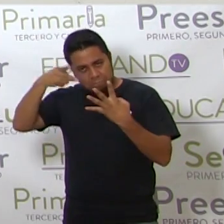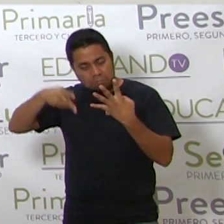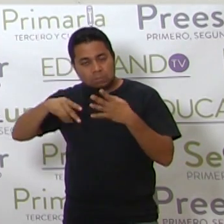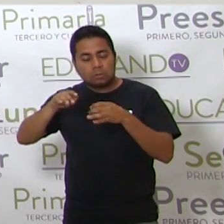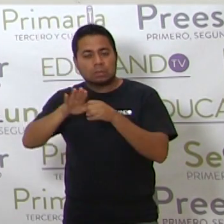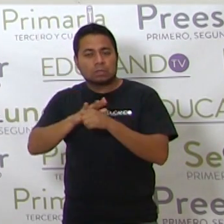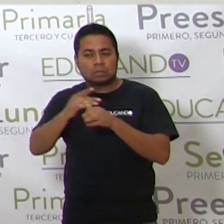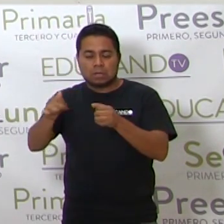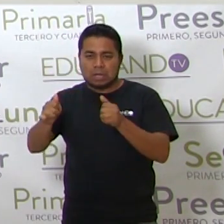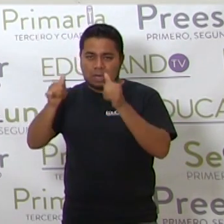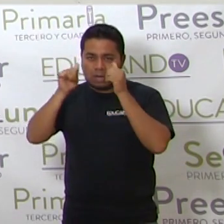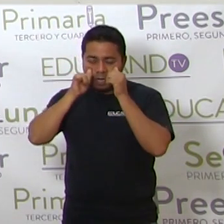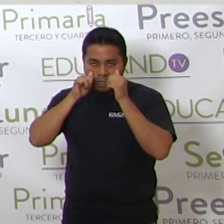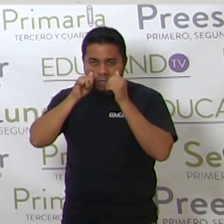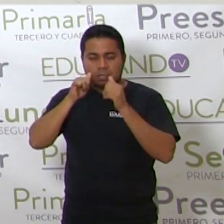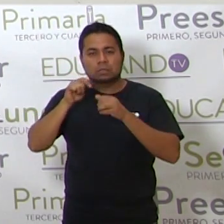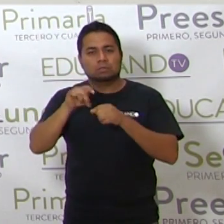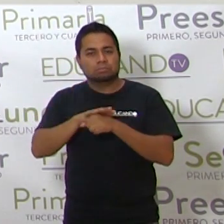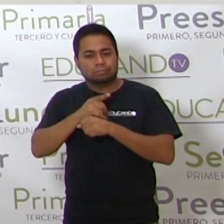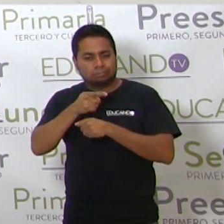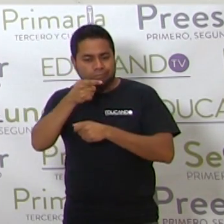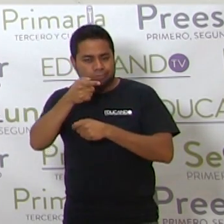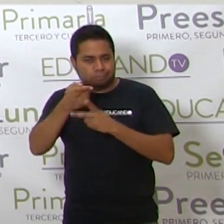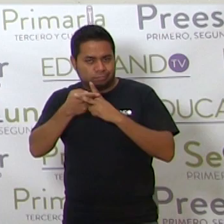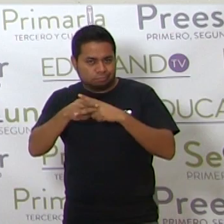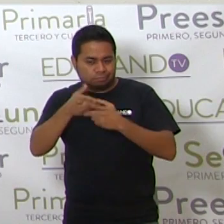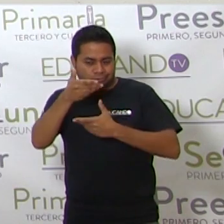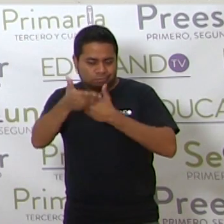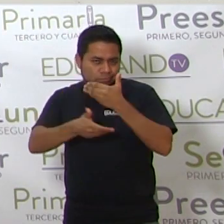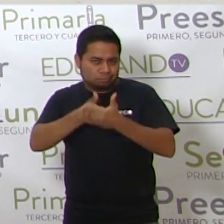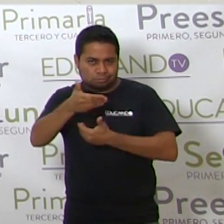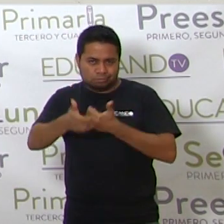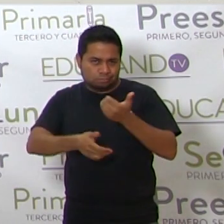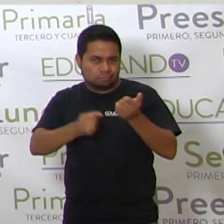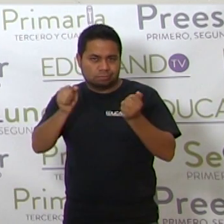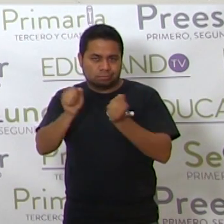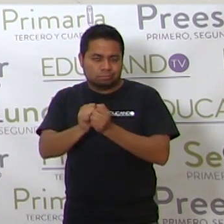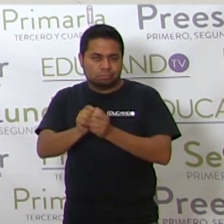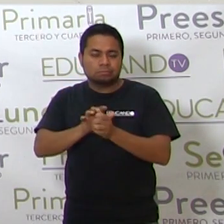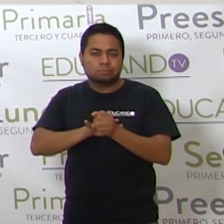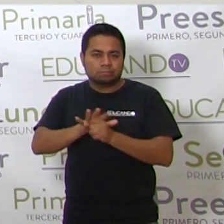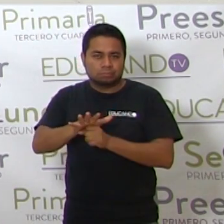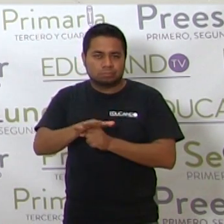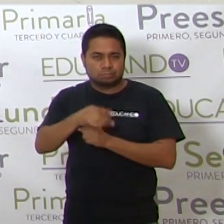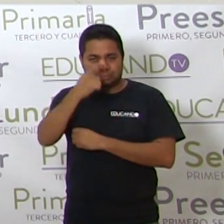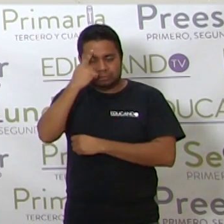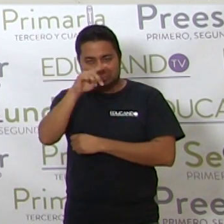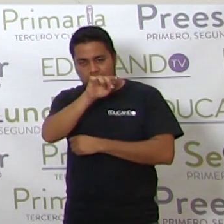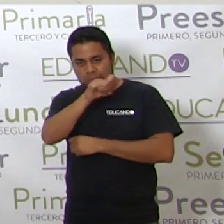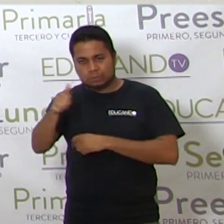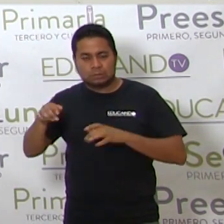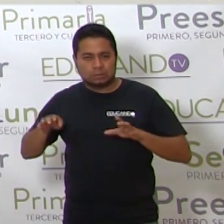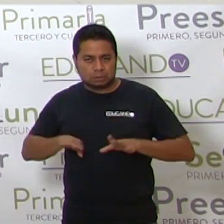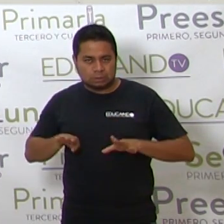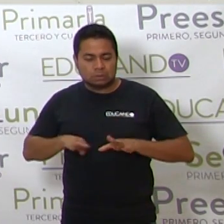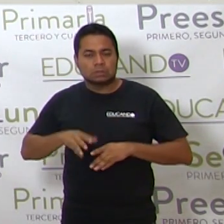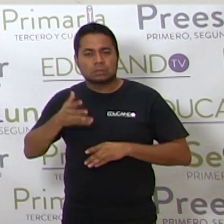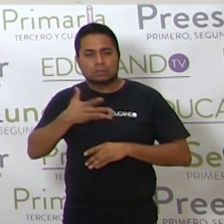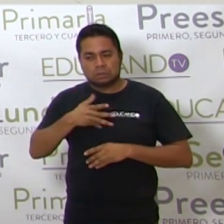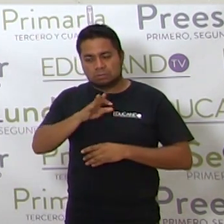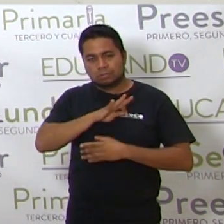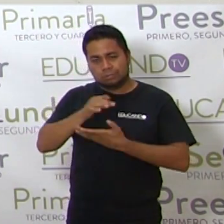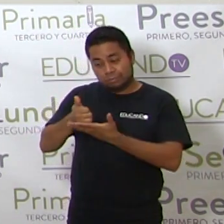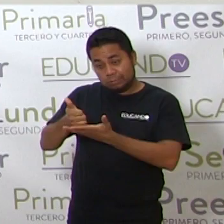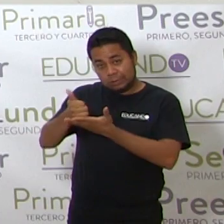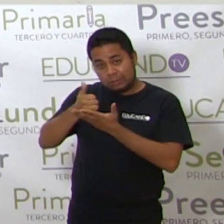darle parte y vamos a darle paso a lo que son a lo que son las demás características que nos van a ayudar